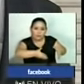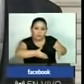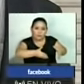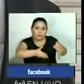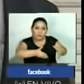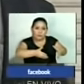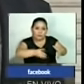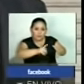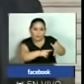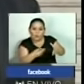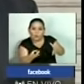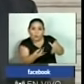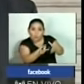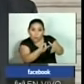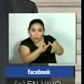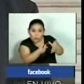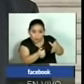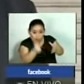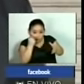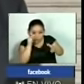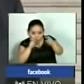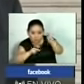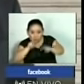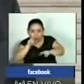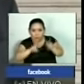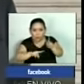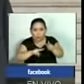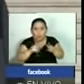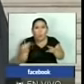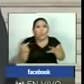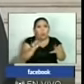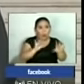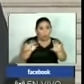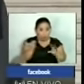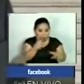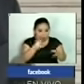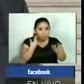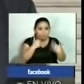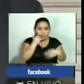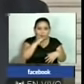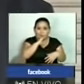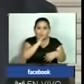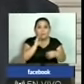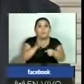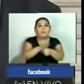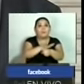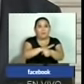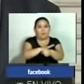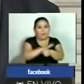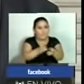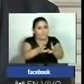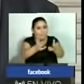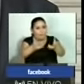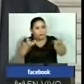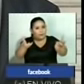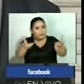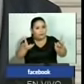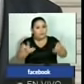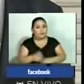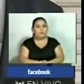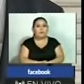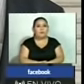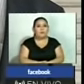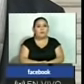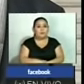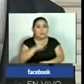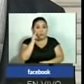que el número de estos pacientes en particular, no el número de infectados, sino el número de estos pacientes en particular no se incremente, y